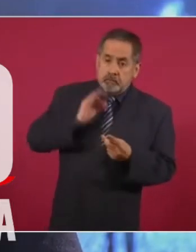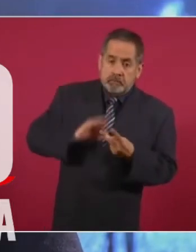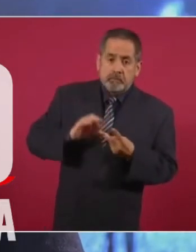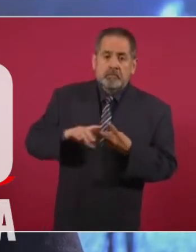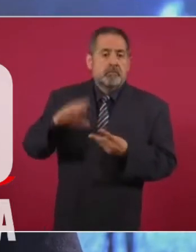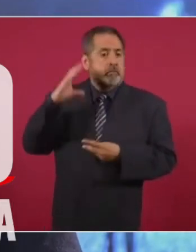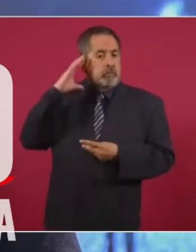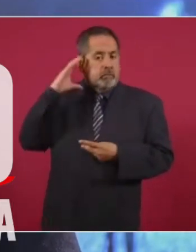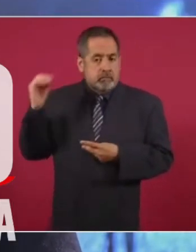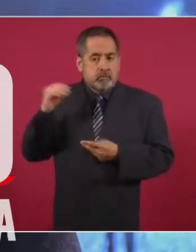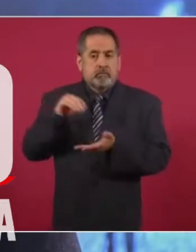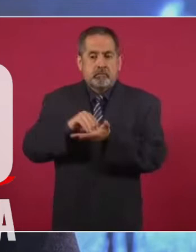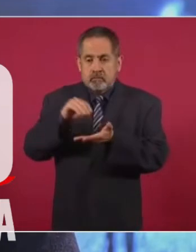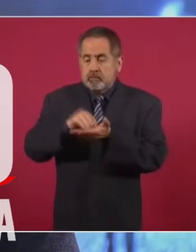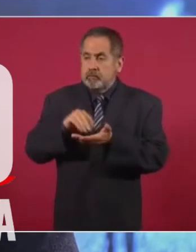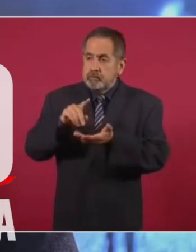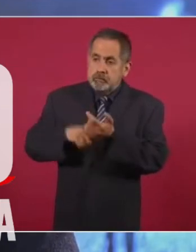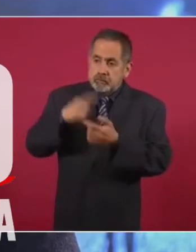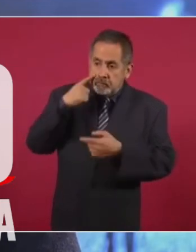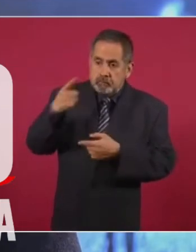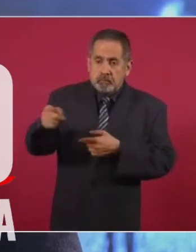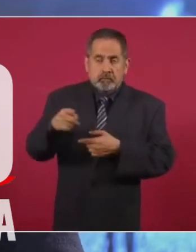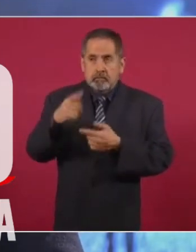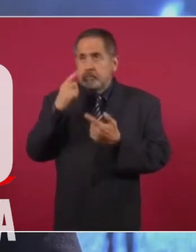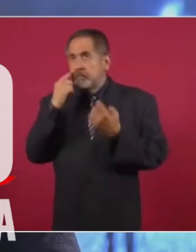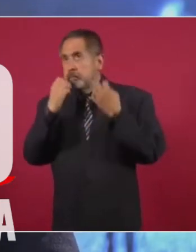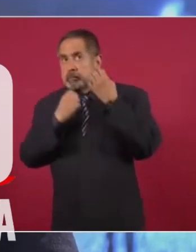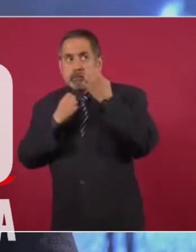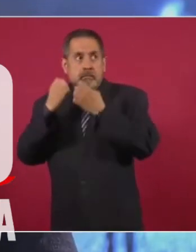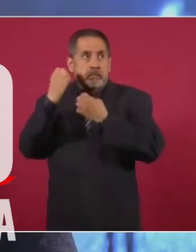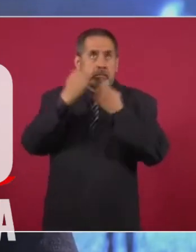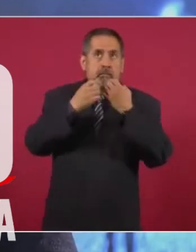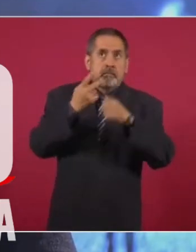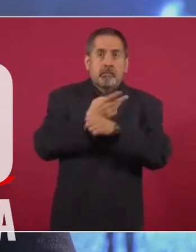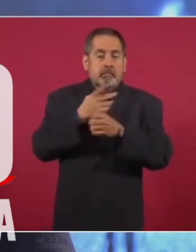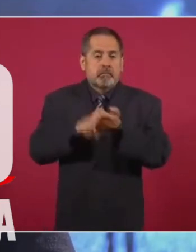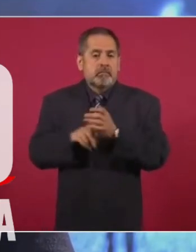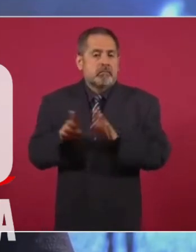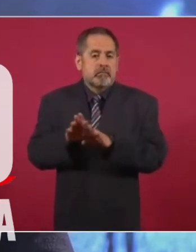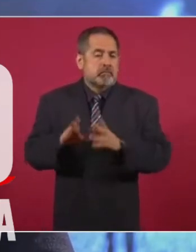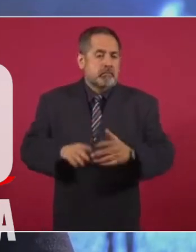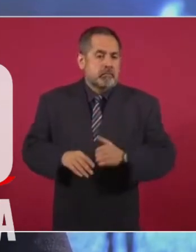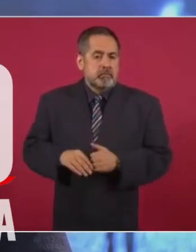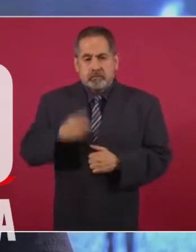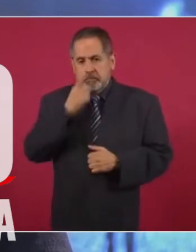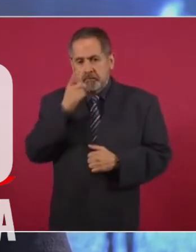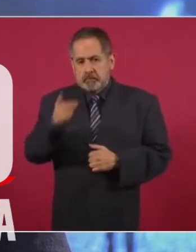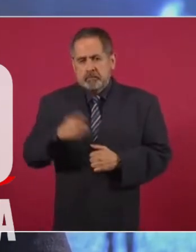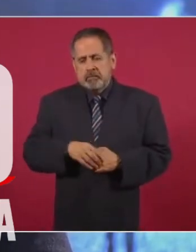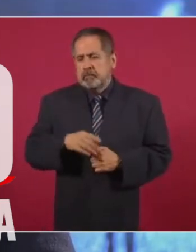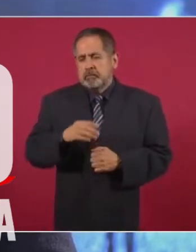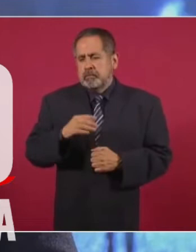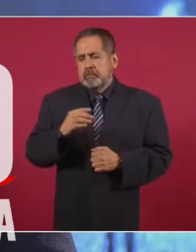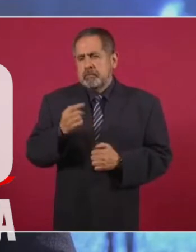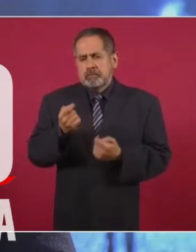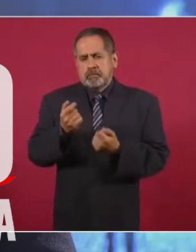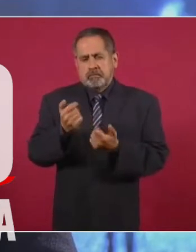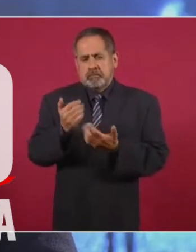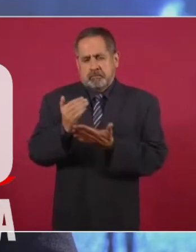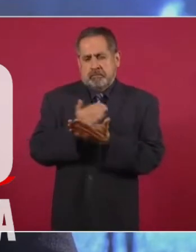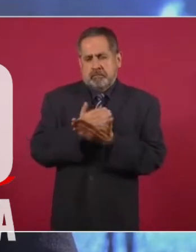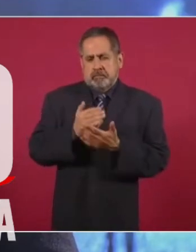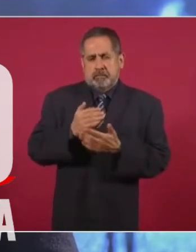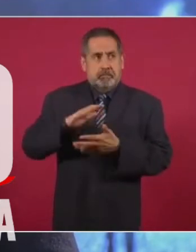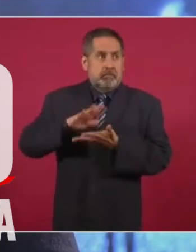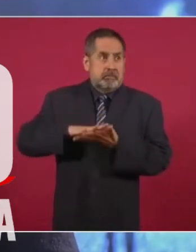donde se siguen verificando los daños nos mencionan que los daños son menores no